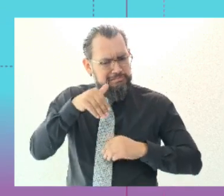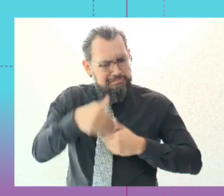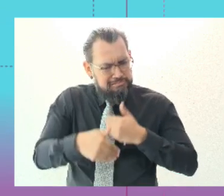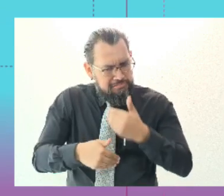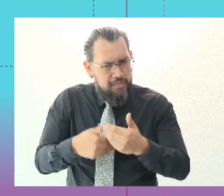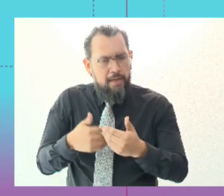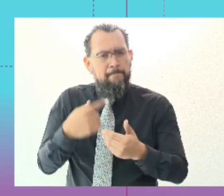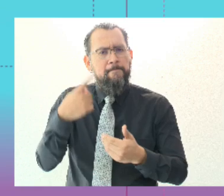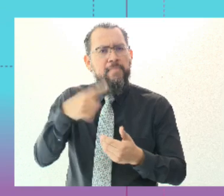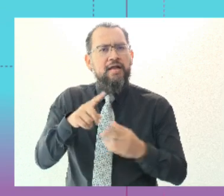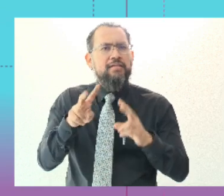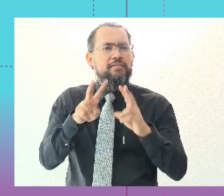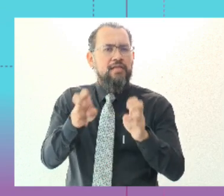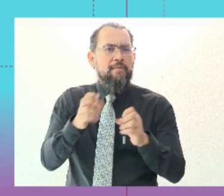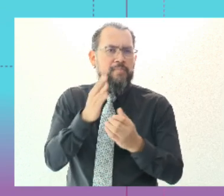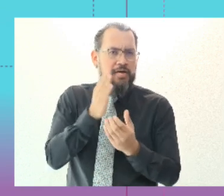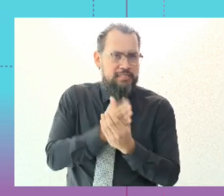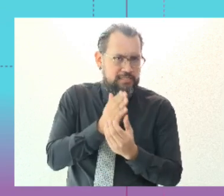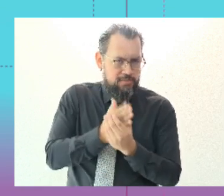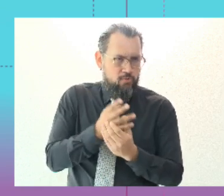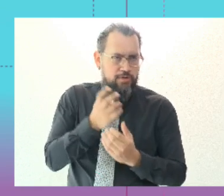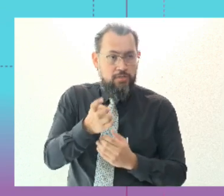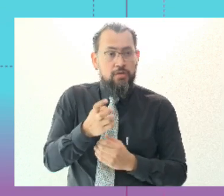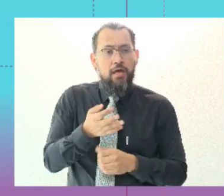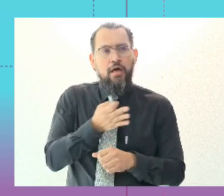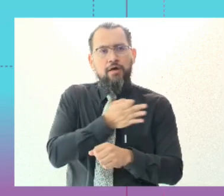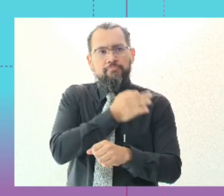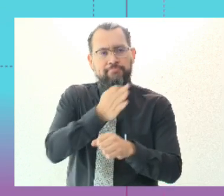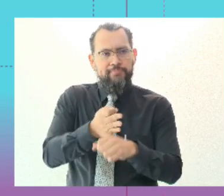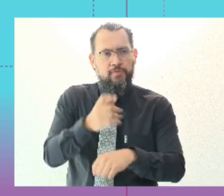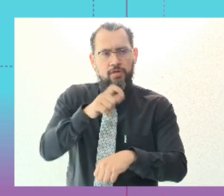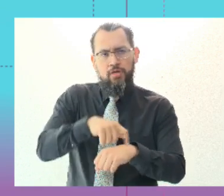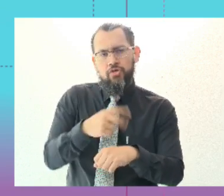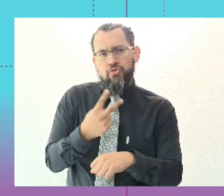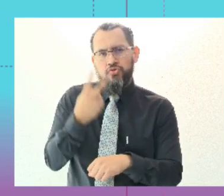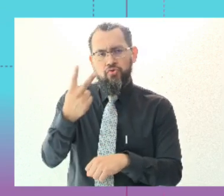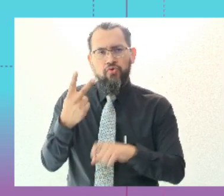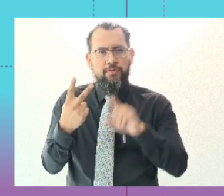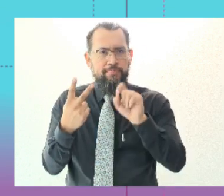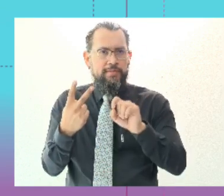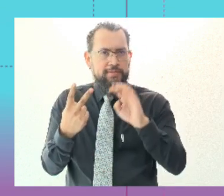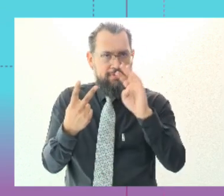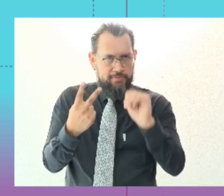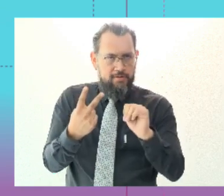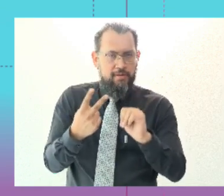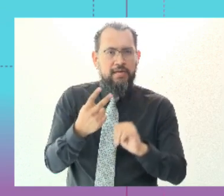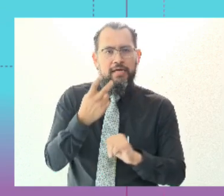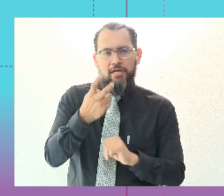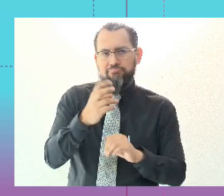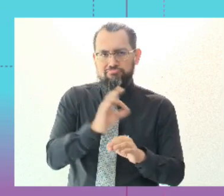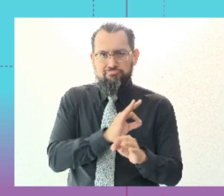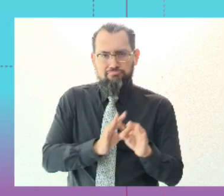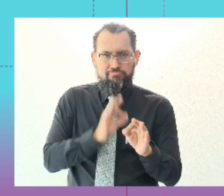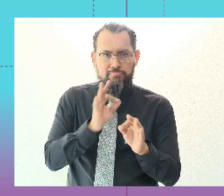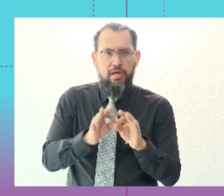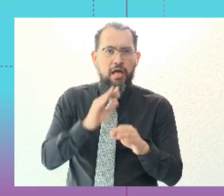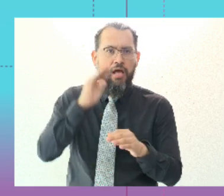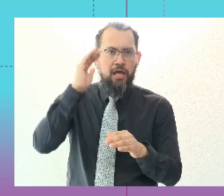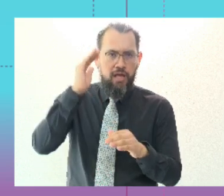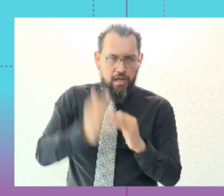en materia archivística. Y sin más, siendo las 2 de la tarde con 29 minutos, damos por